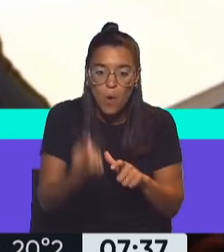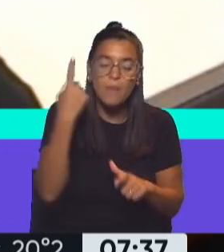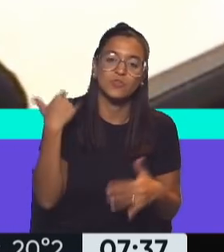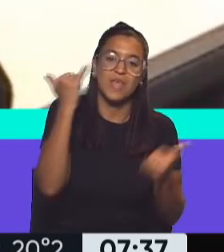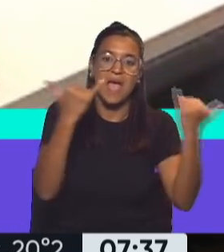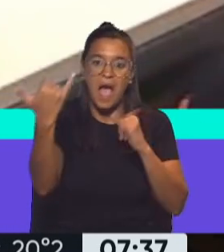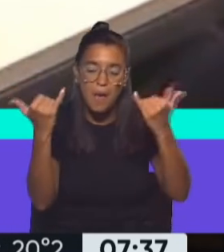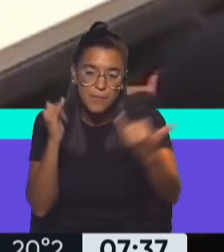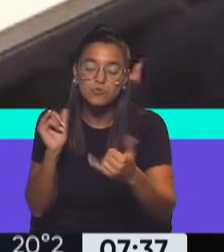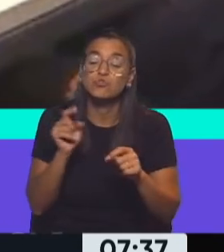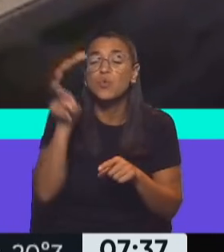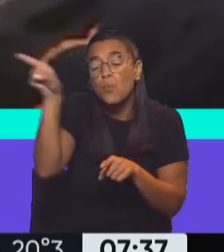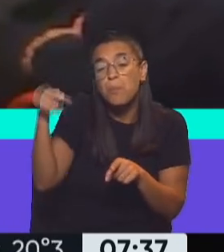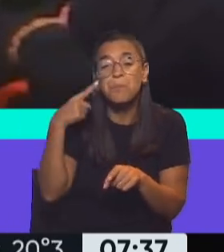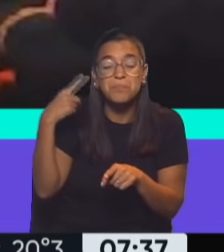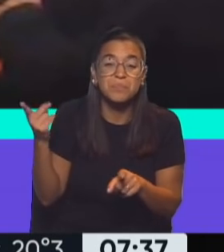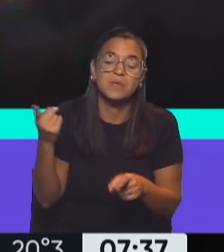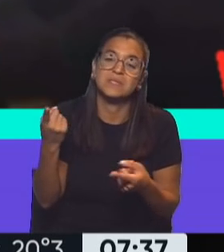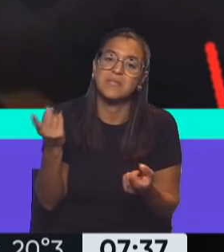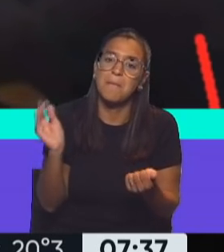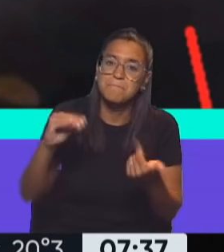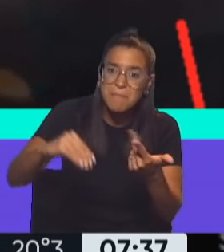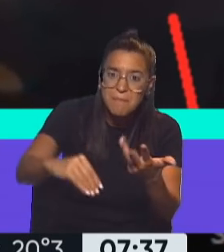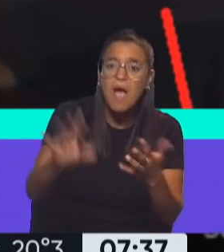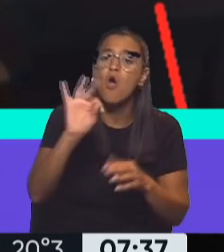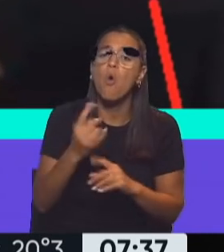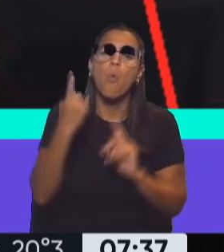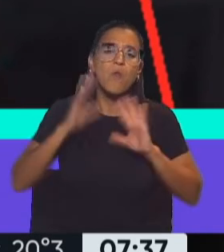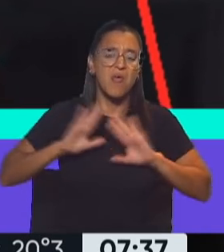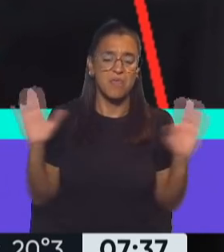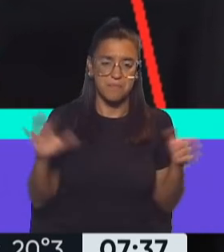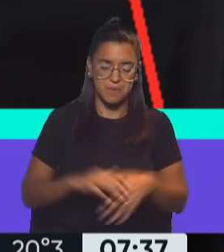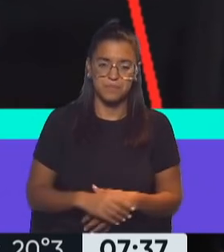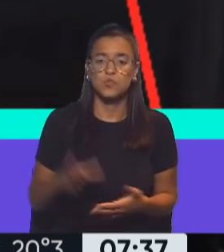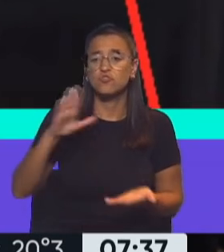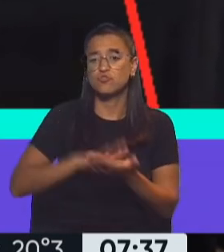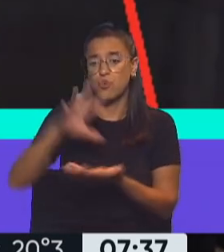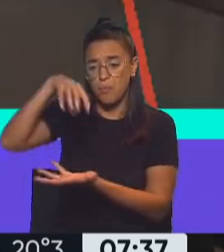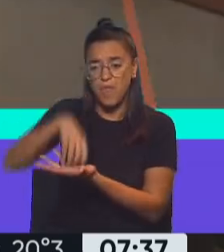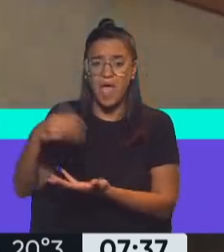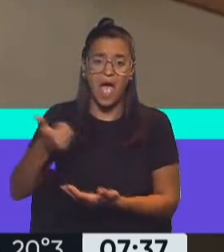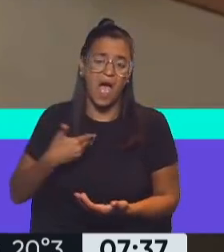¿se trataría de un accionar que fue más amplio o no? Respecto de la AFI, no sé.